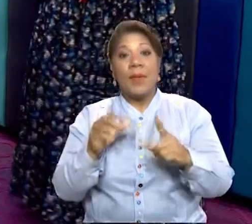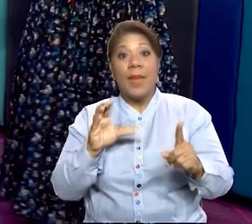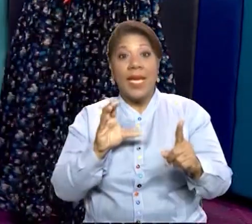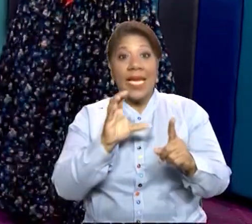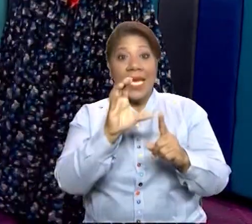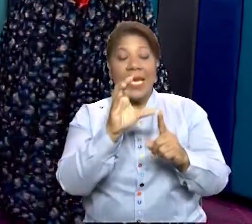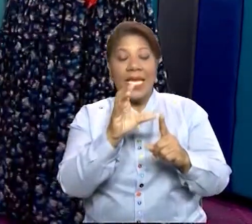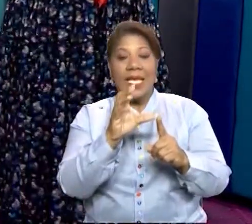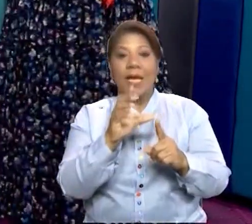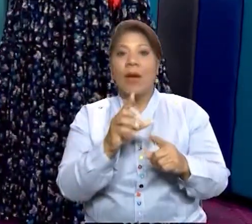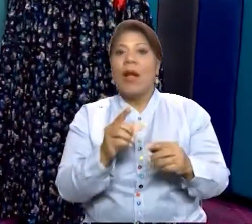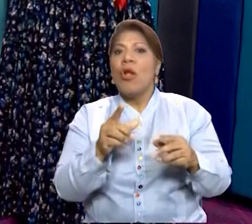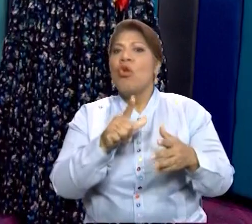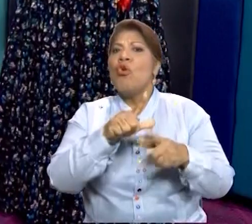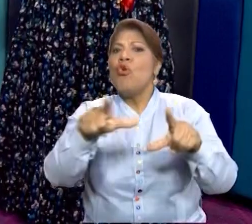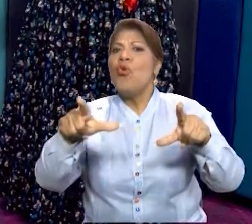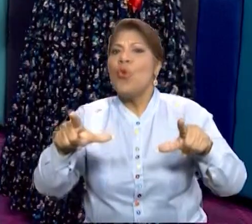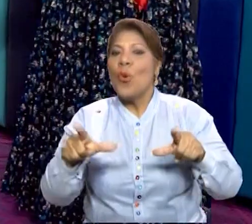chicos?